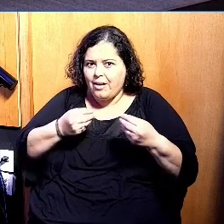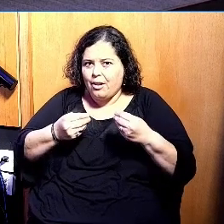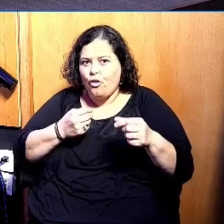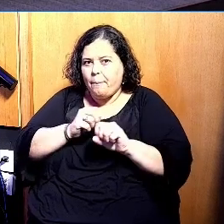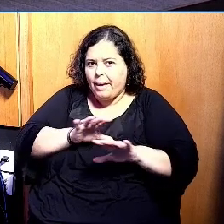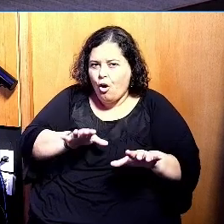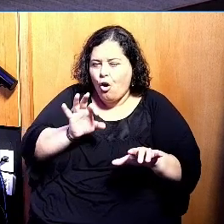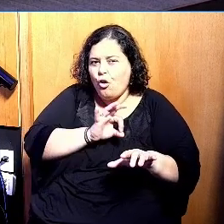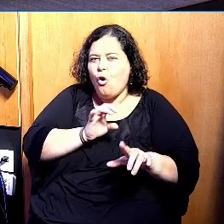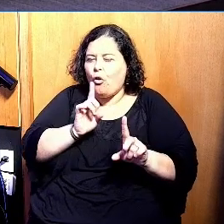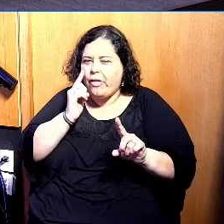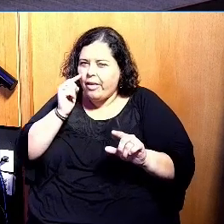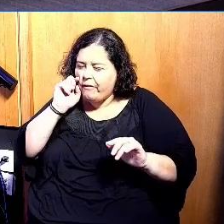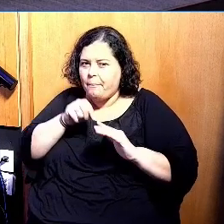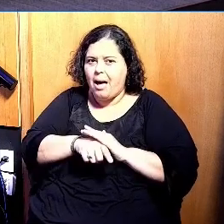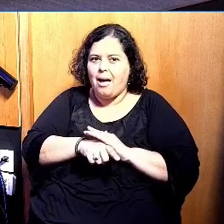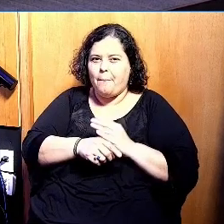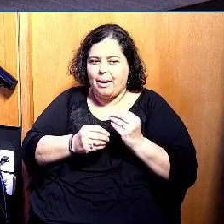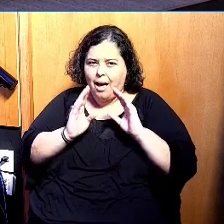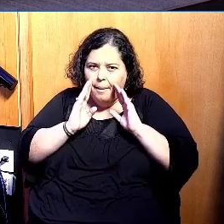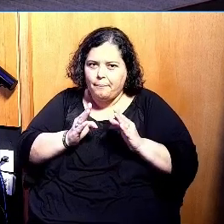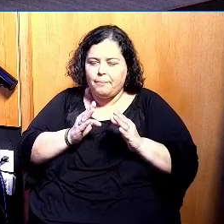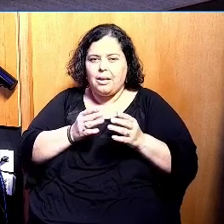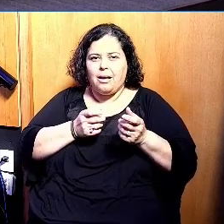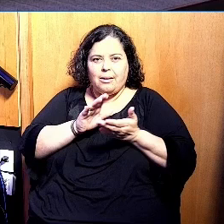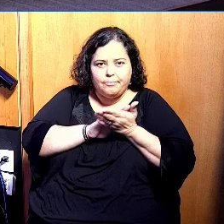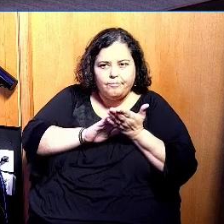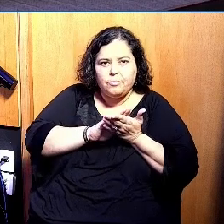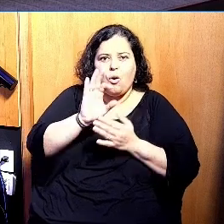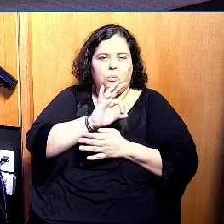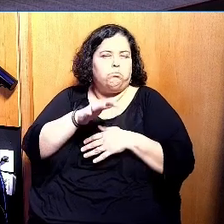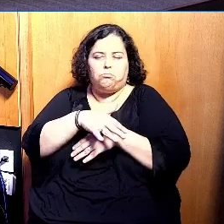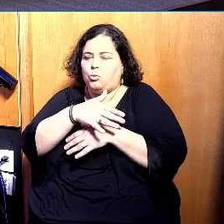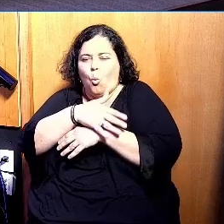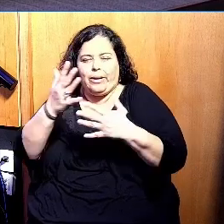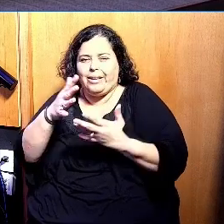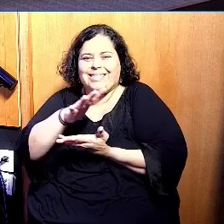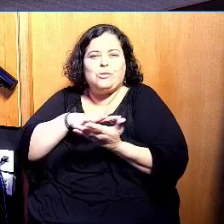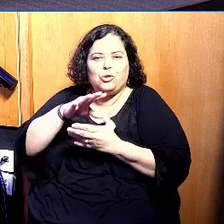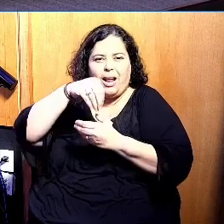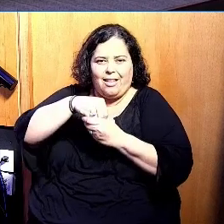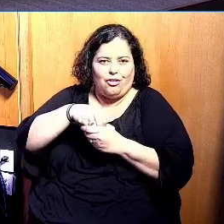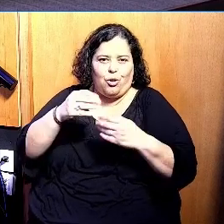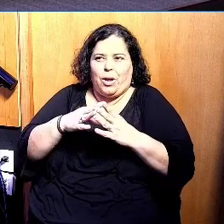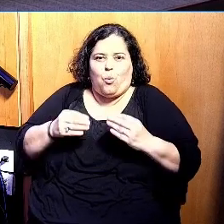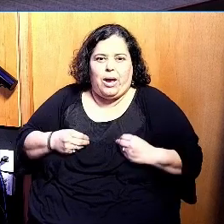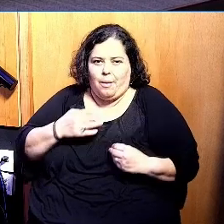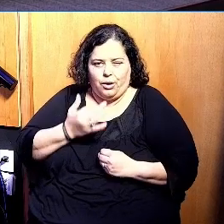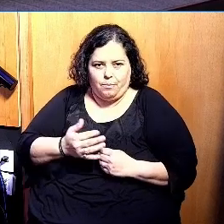bueno, dónde tiene que profundizar para gestionar el día a día de su centro educativo, ¿no? O sea, hay información tanto de